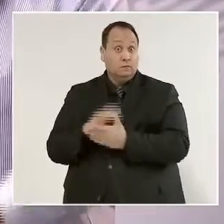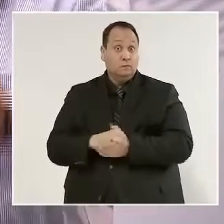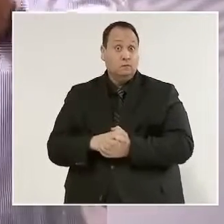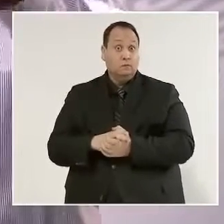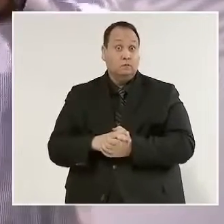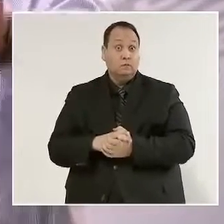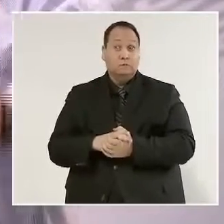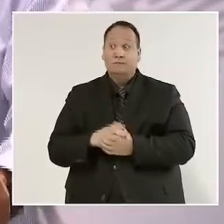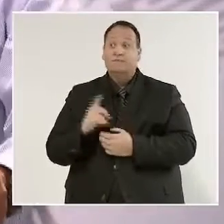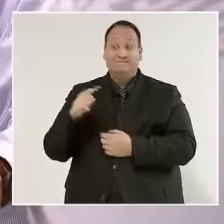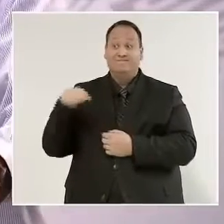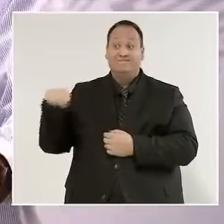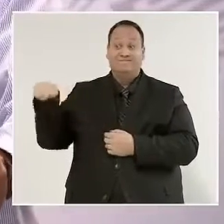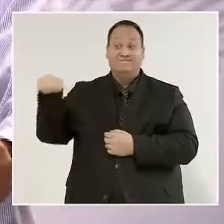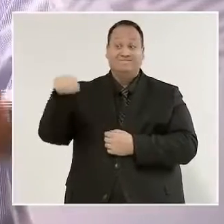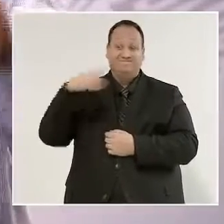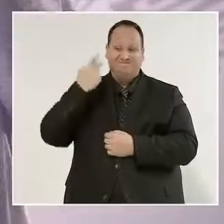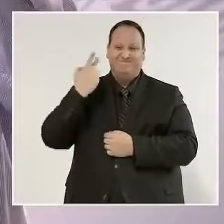Y querían ahí